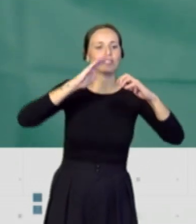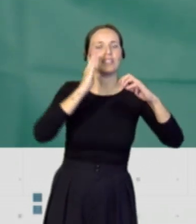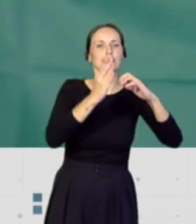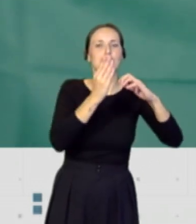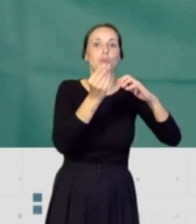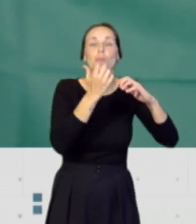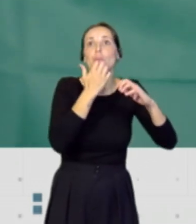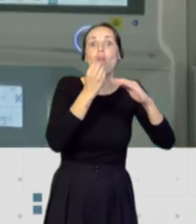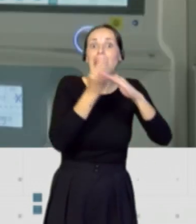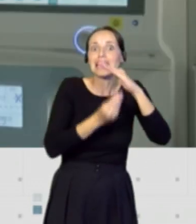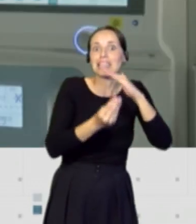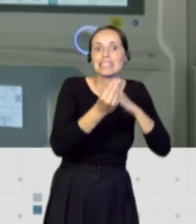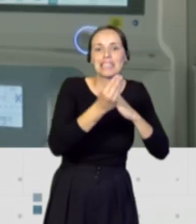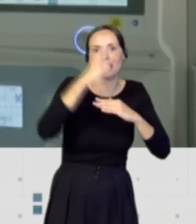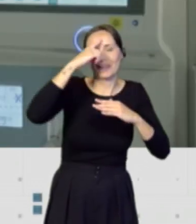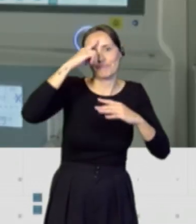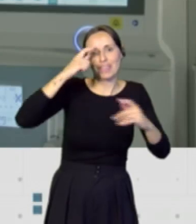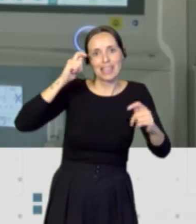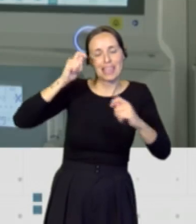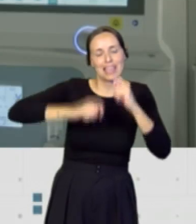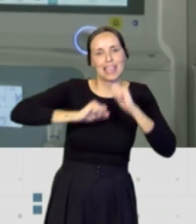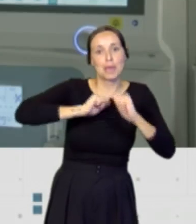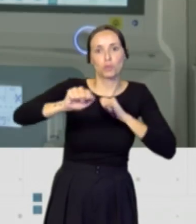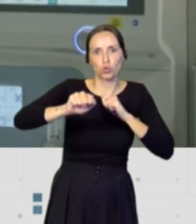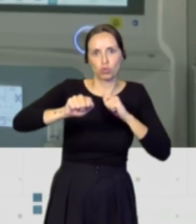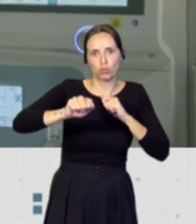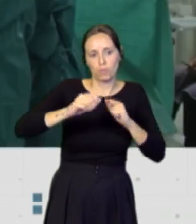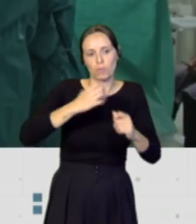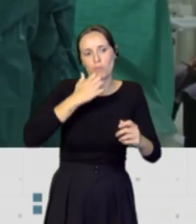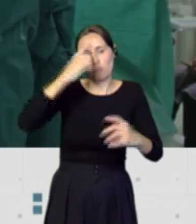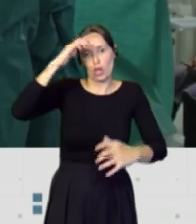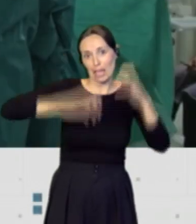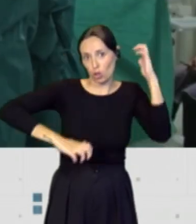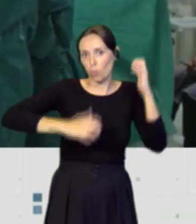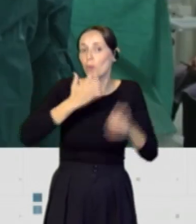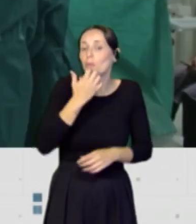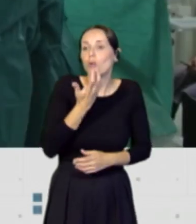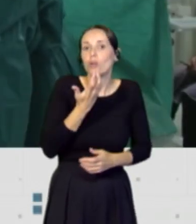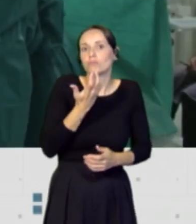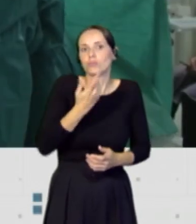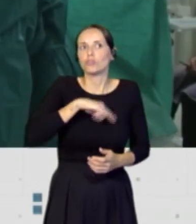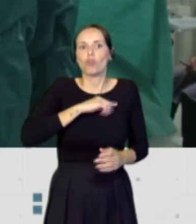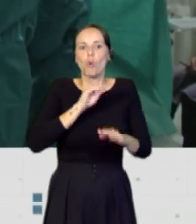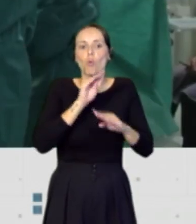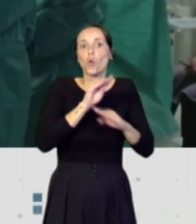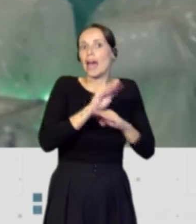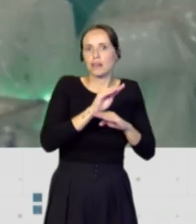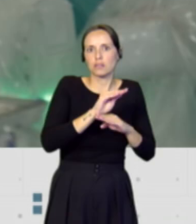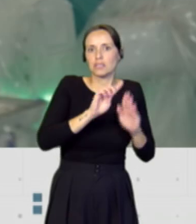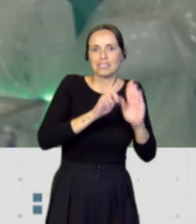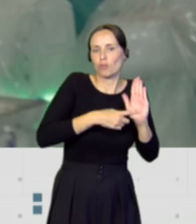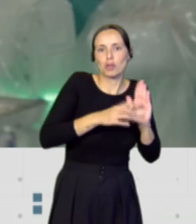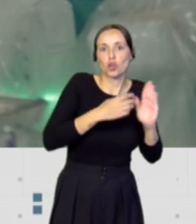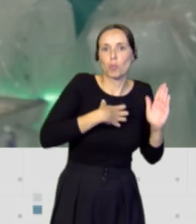un nacimiento, por ictus, etcétera, que no podemos ser tan curativos, por así decirlo, pero quizás sí más paliativos.